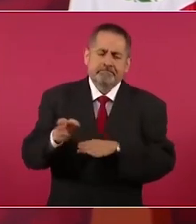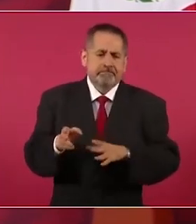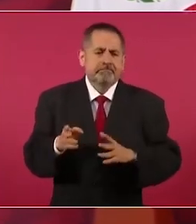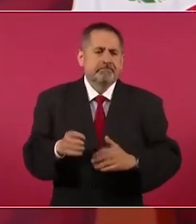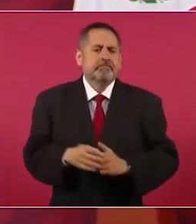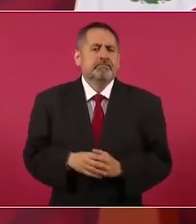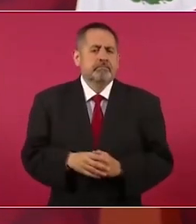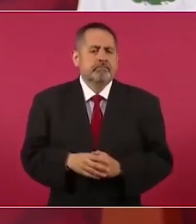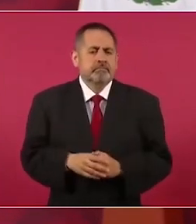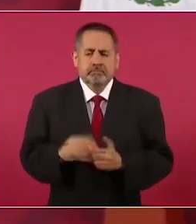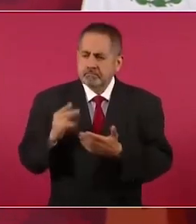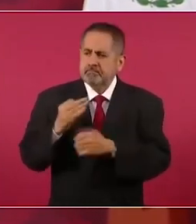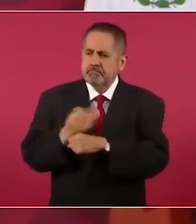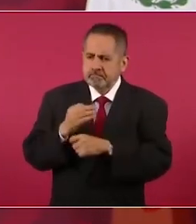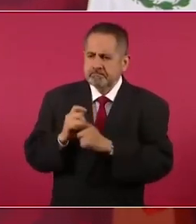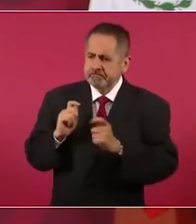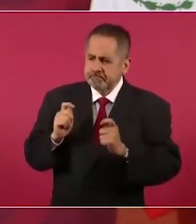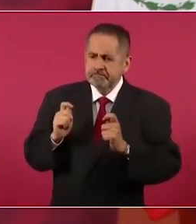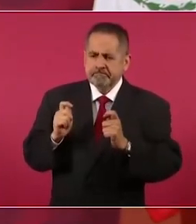Y lo hemos hecho